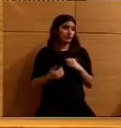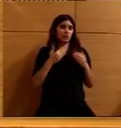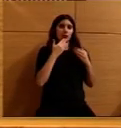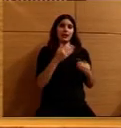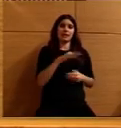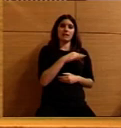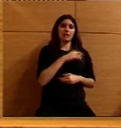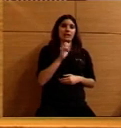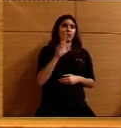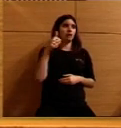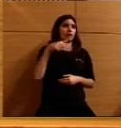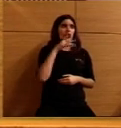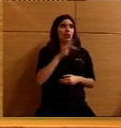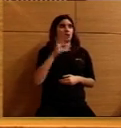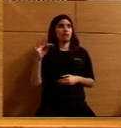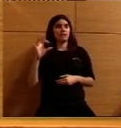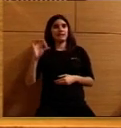Gracias, señor Sarrión. Señor Segarra.